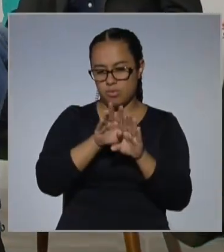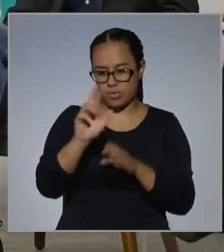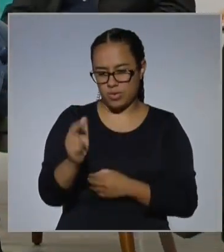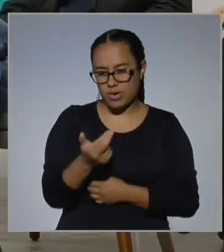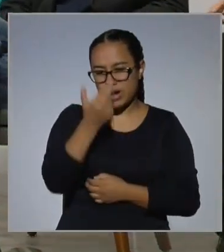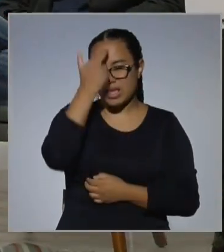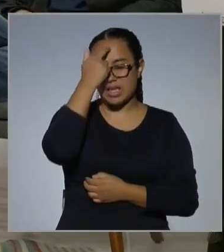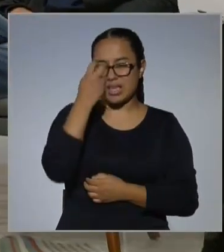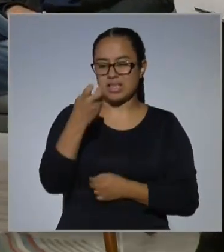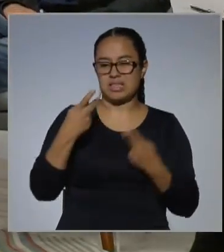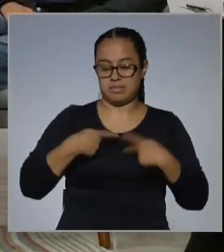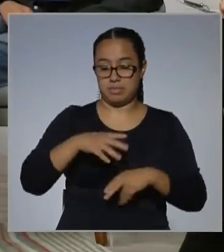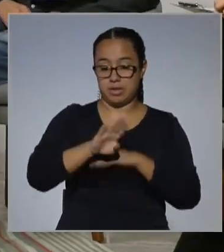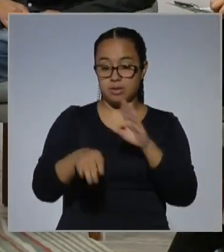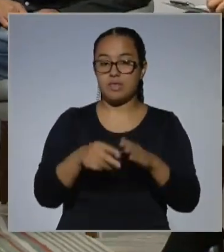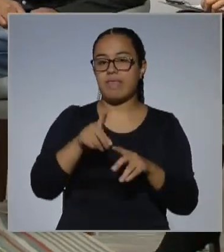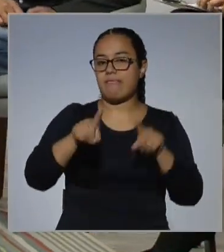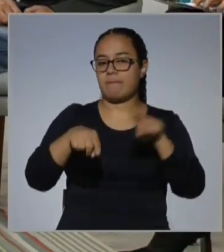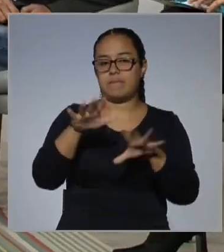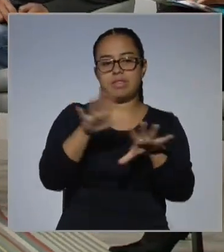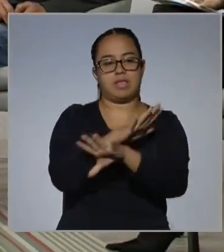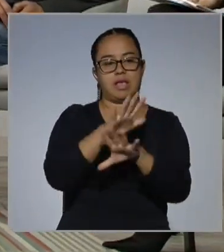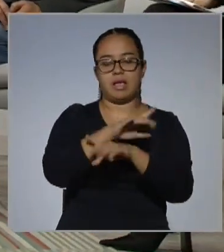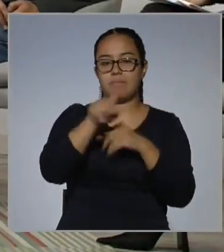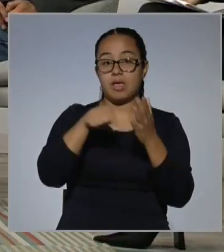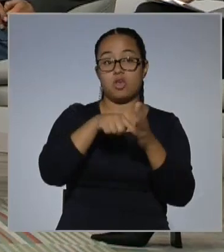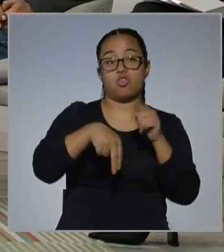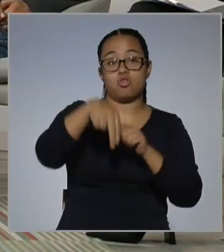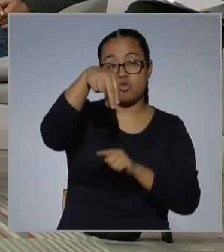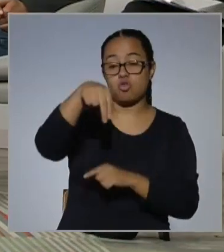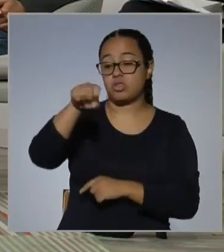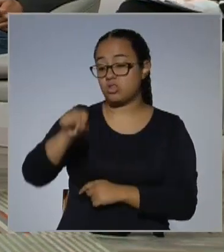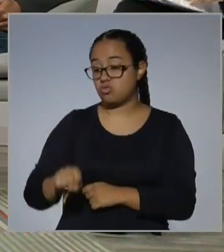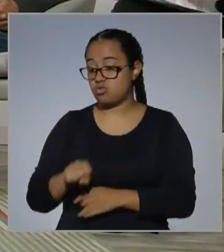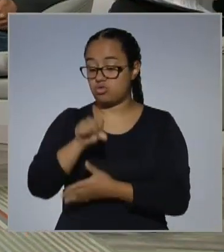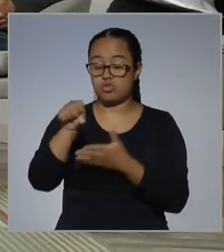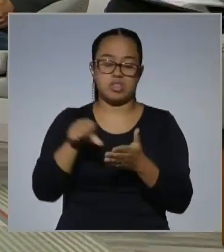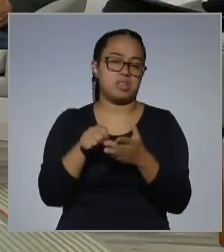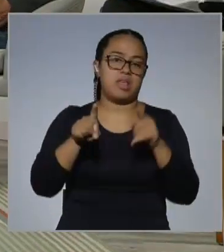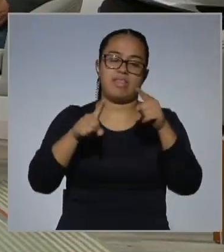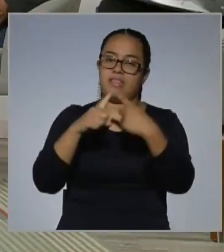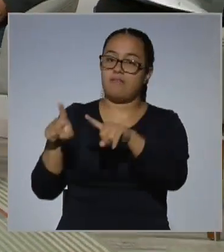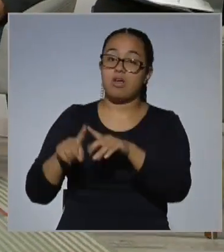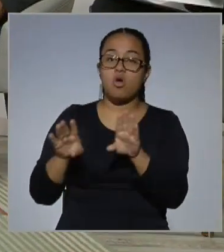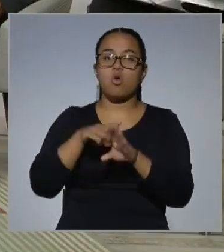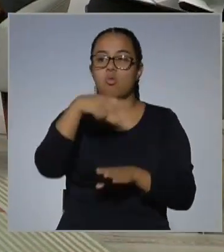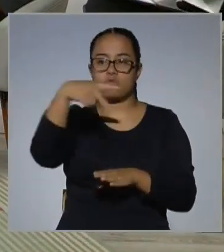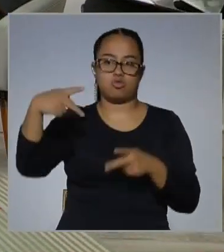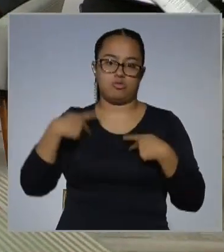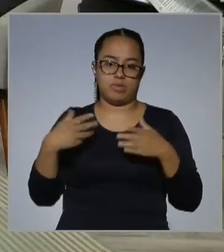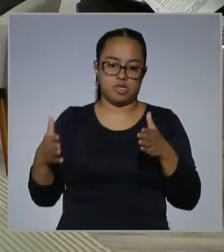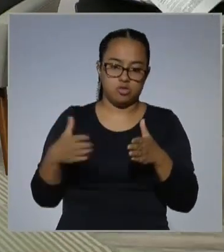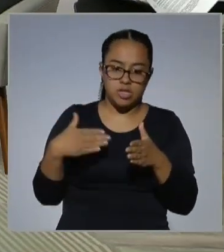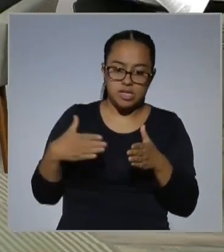de acuerdo con la región en donde nos encontremos. Desde el platillo que se prepara hasta la manera en que se levantan los altares. Hay una gran diversidad